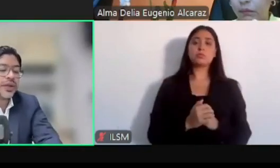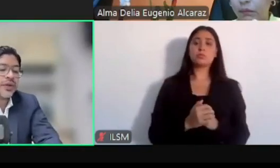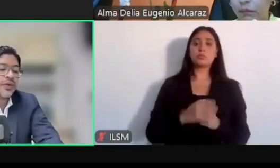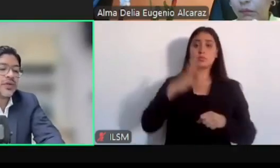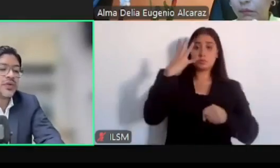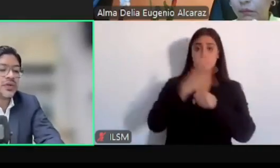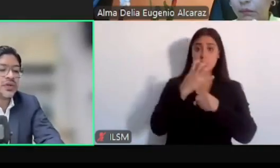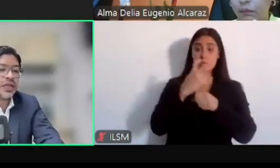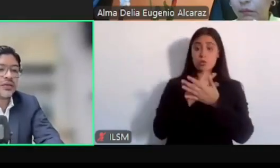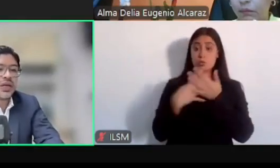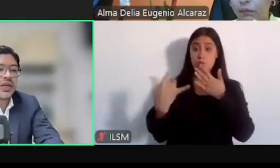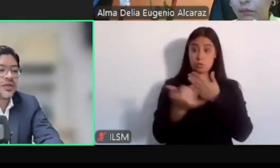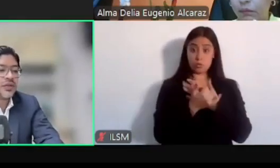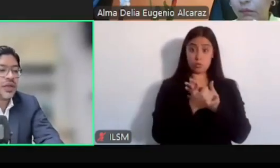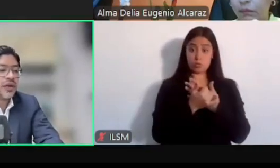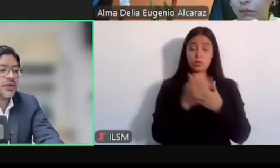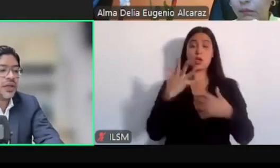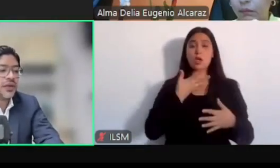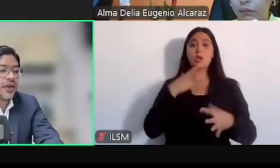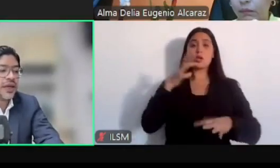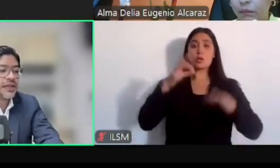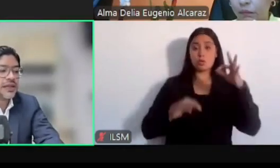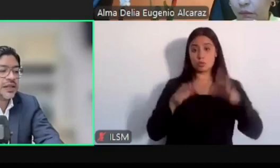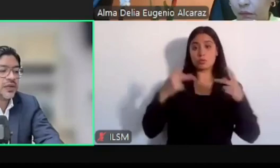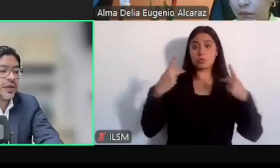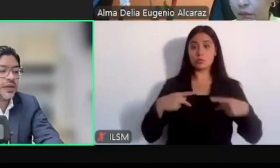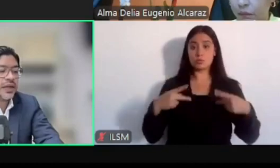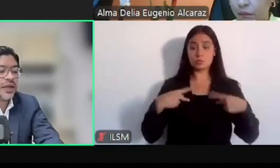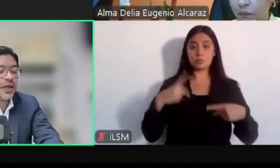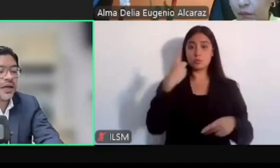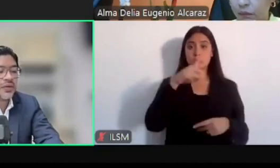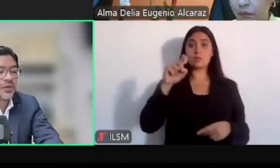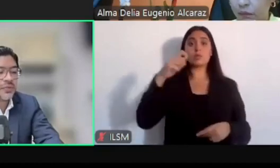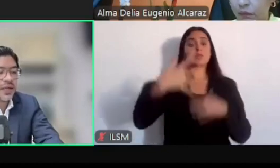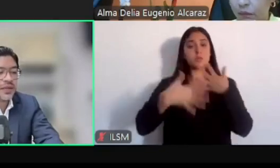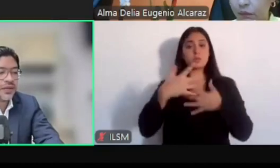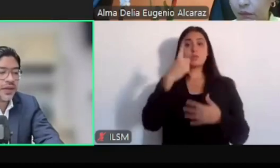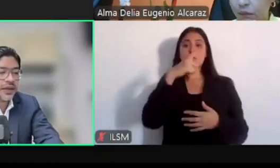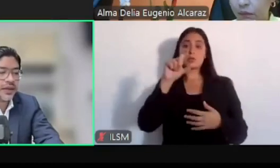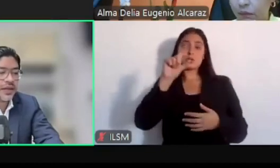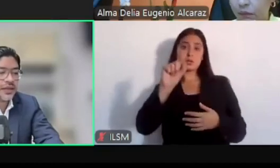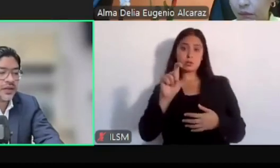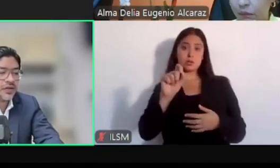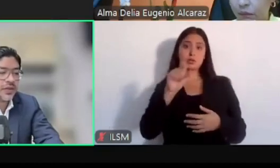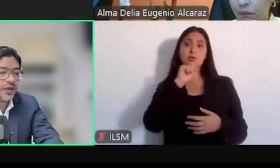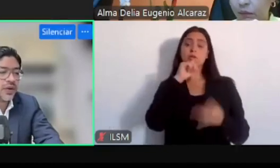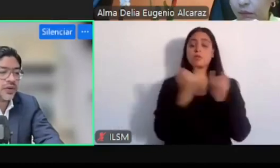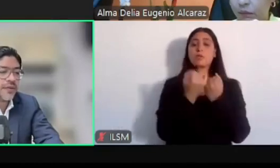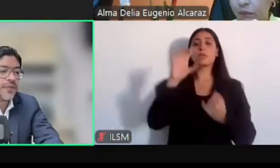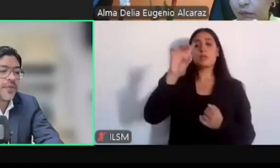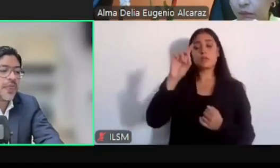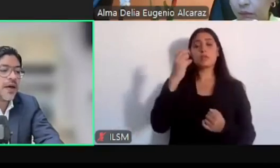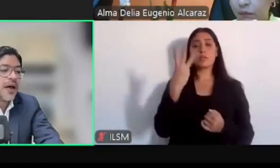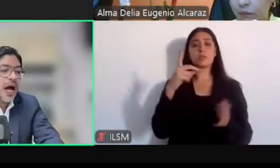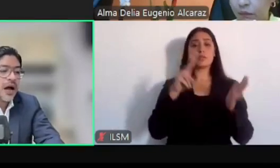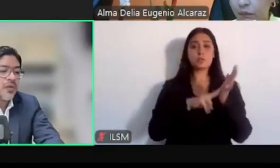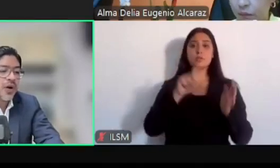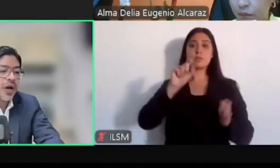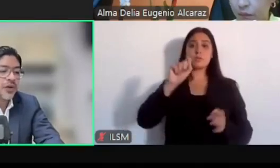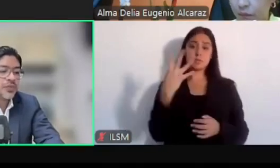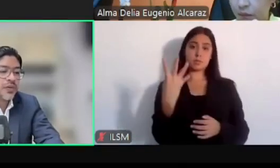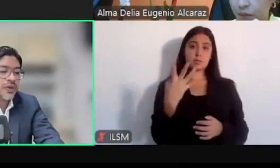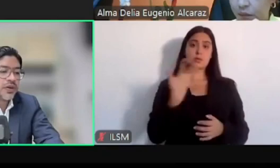proyecto de cuenta con los juicios electorales ciudadanos 115 120 y el recurso apelación 33 de 2024